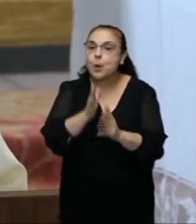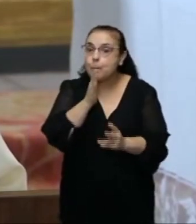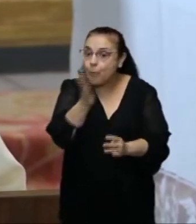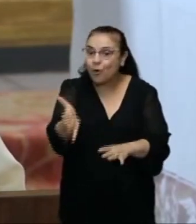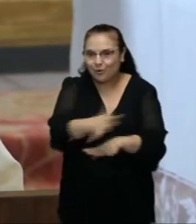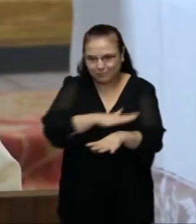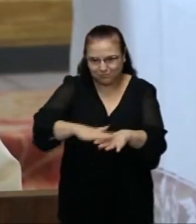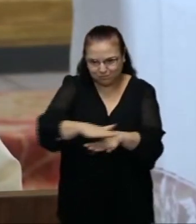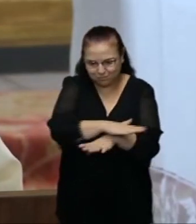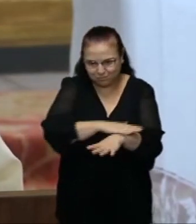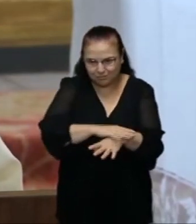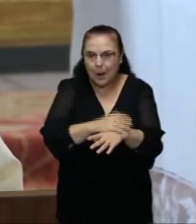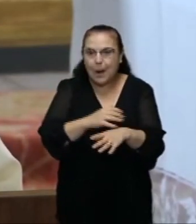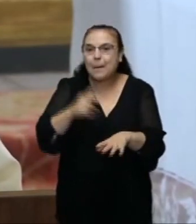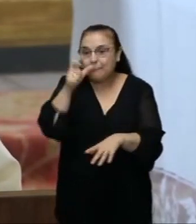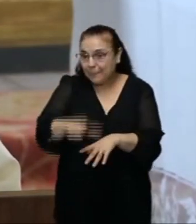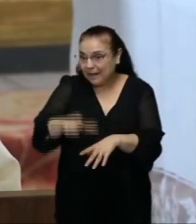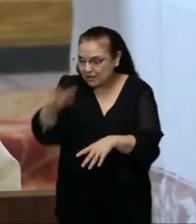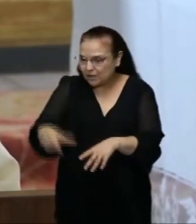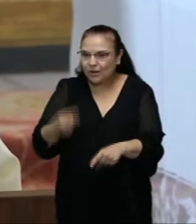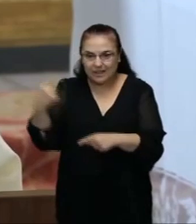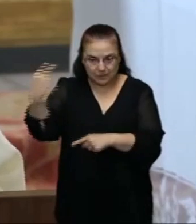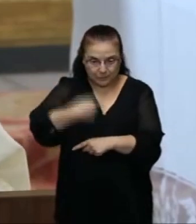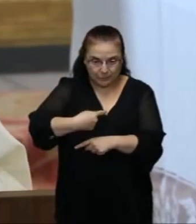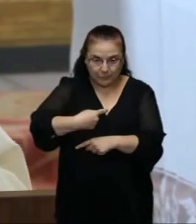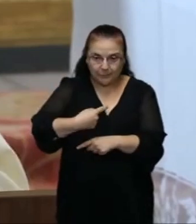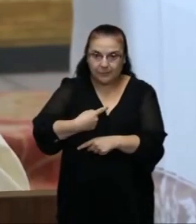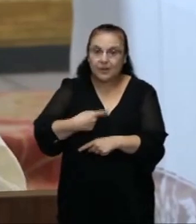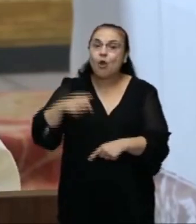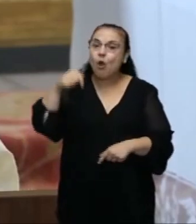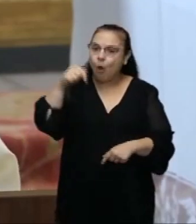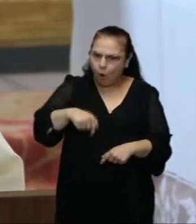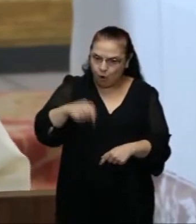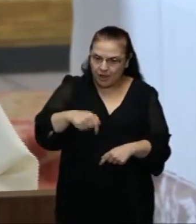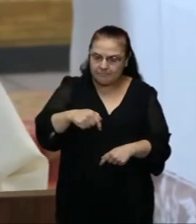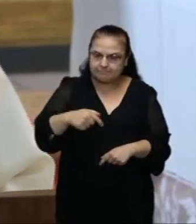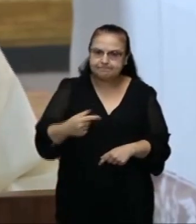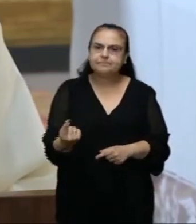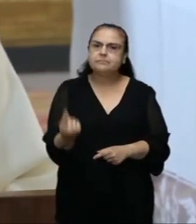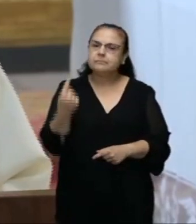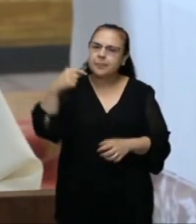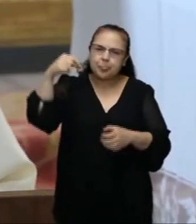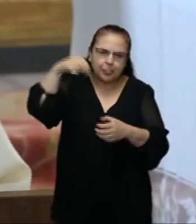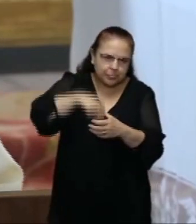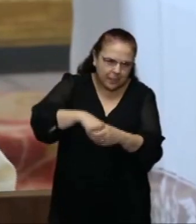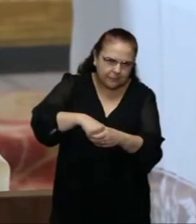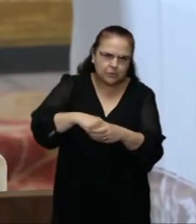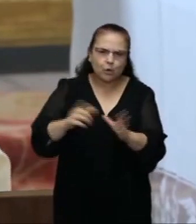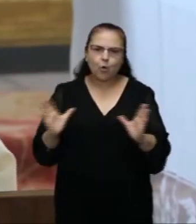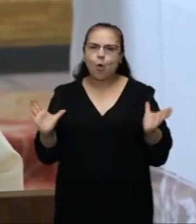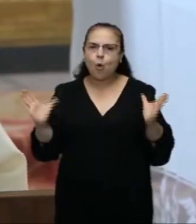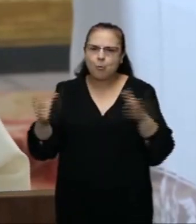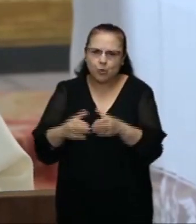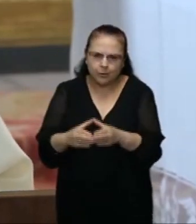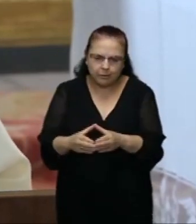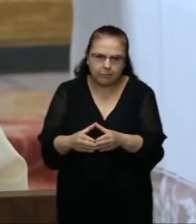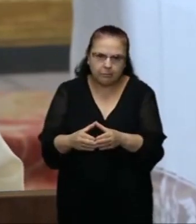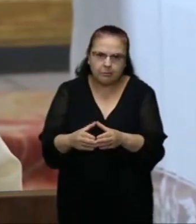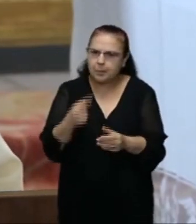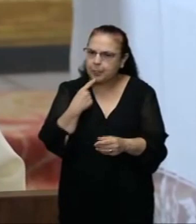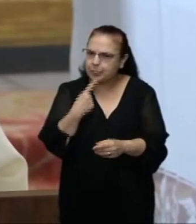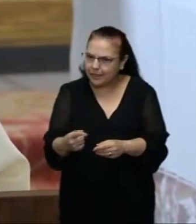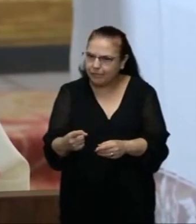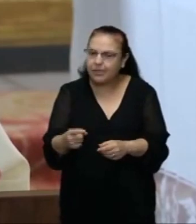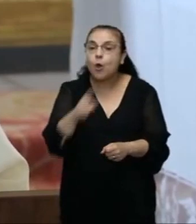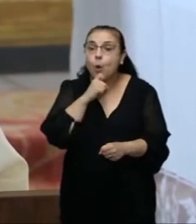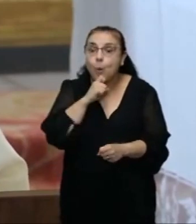los que nos dirigen, hoy, mirando hacia adentro de la comunidad, nos dice cómo deben